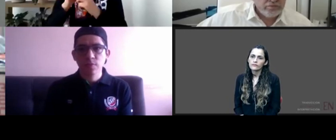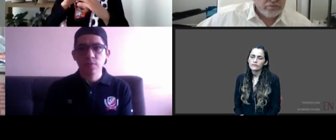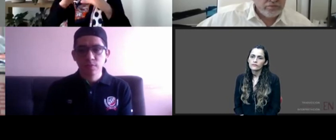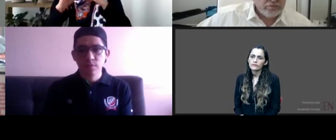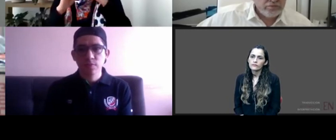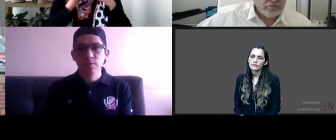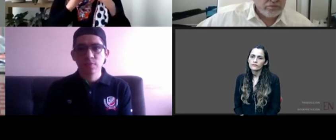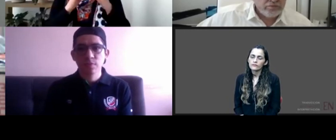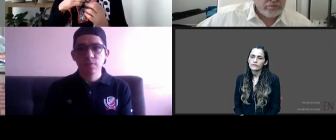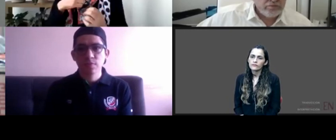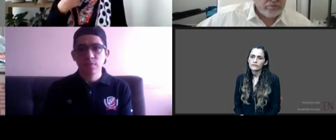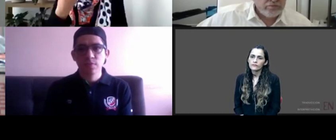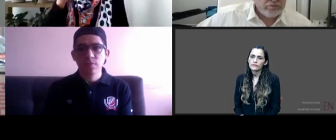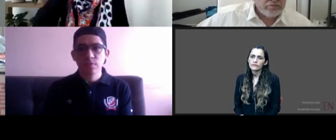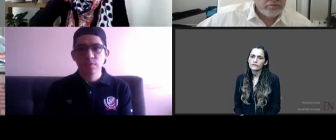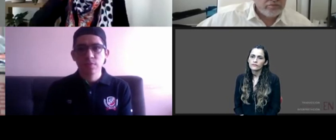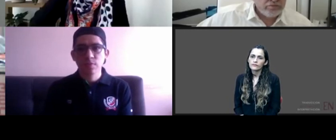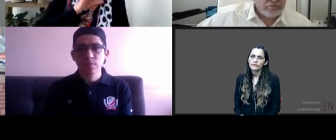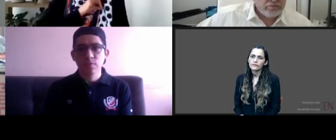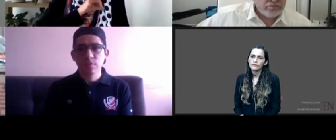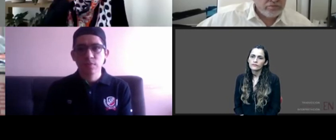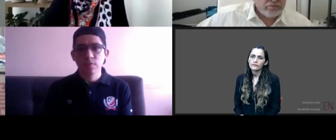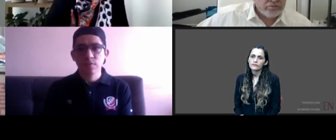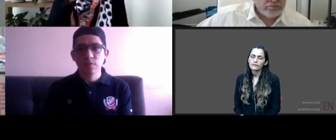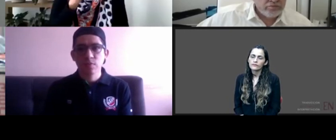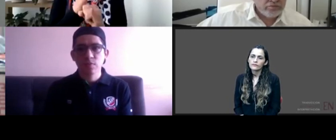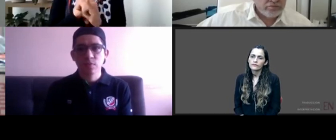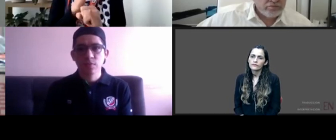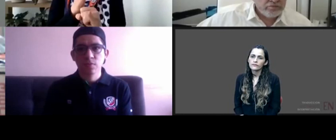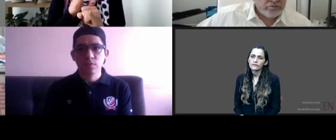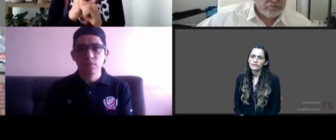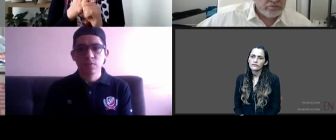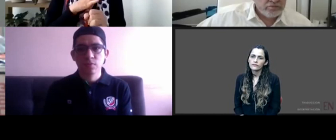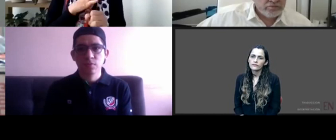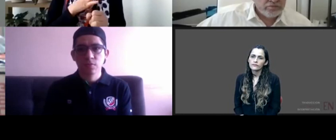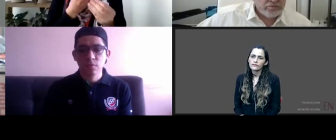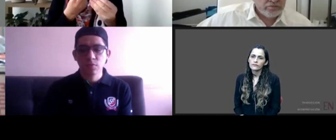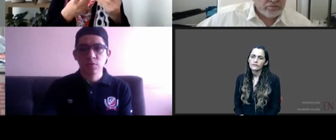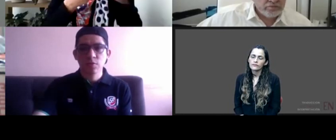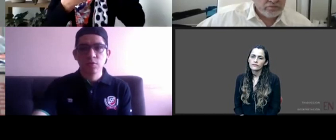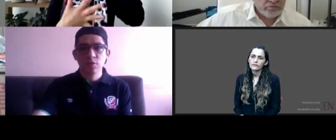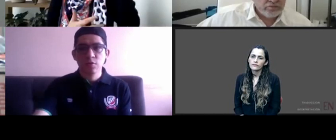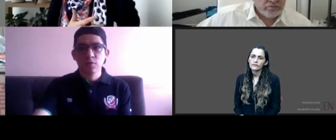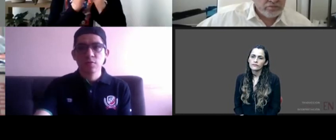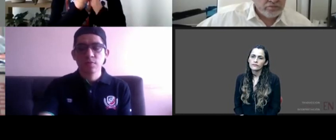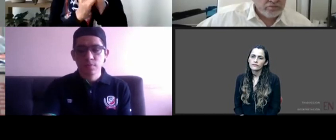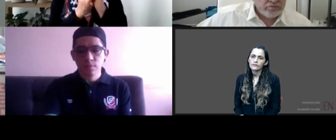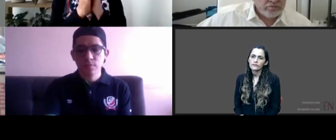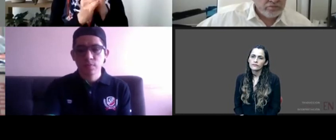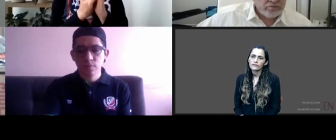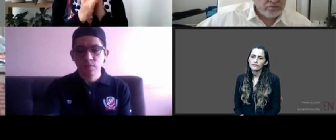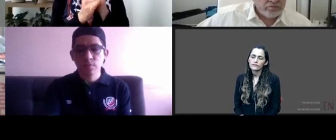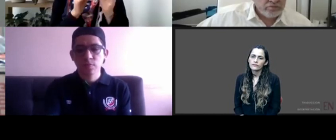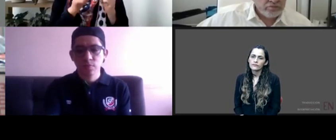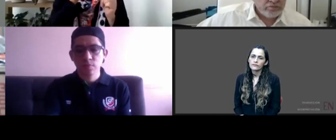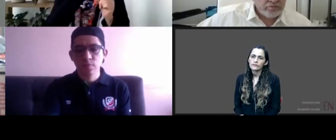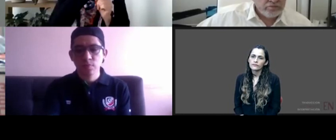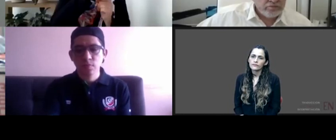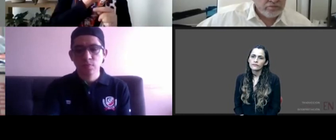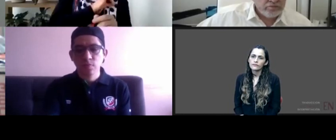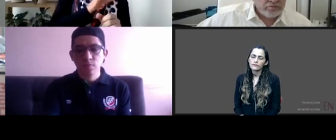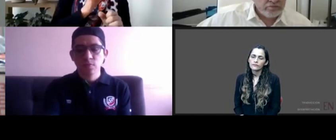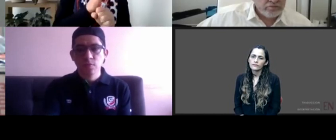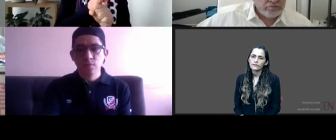bueno, podrían ahí contactarnos. Si ustedes como padres en este tiempo de pandemia tienen la duda de cómo comunicarse con sus